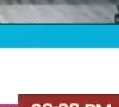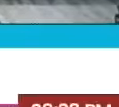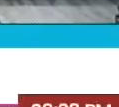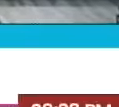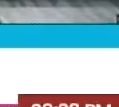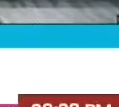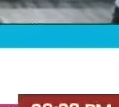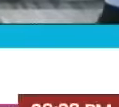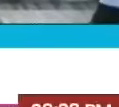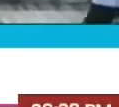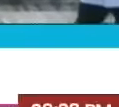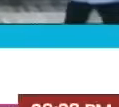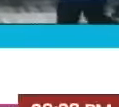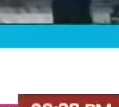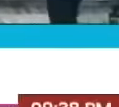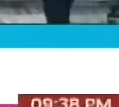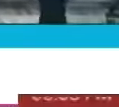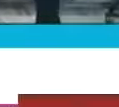Excelente.